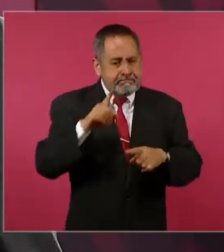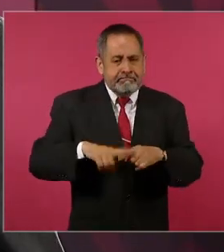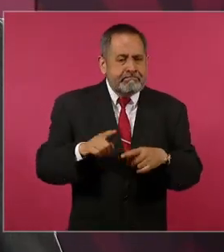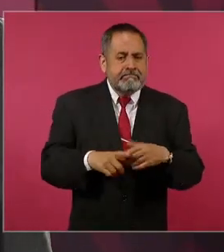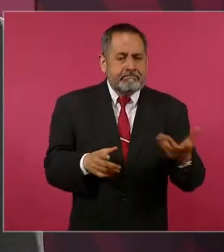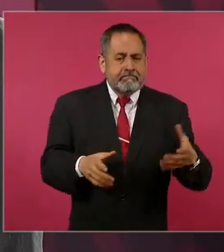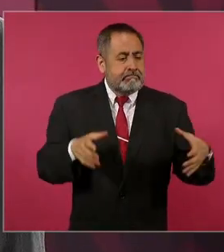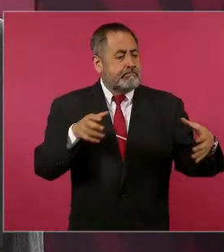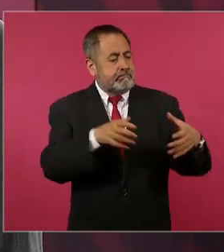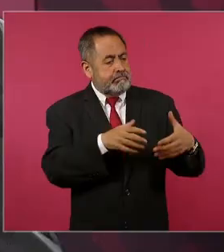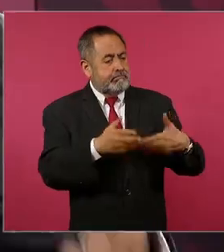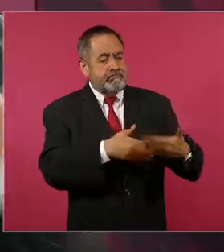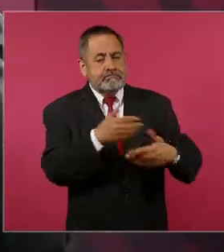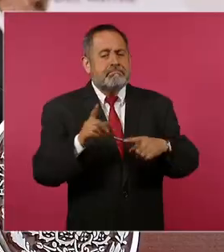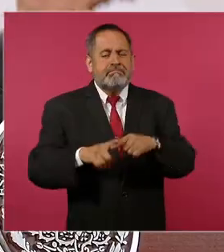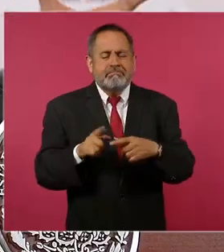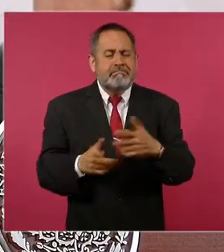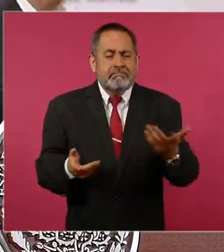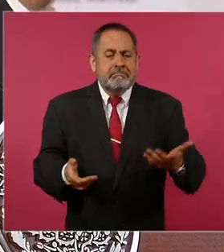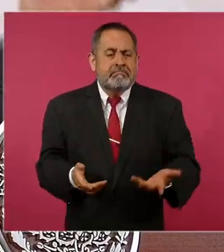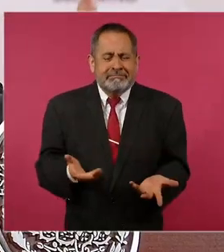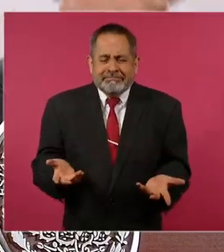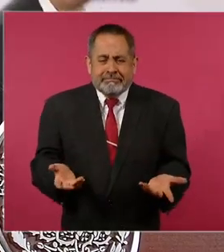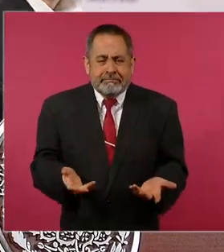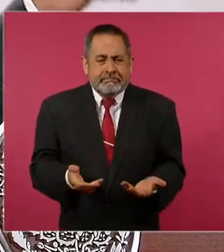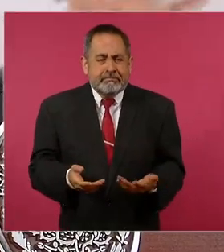del proceso, sí, pero